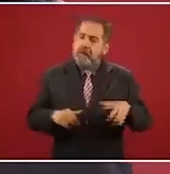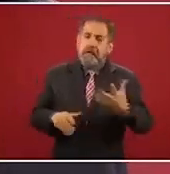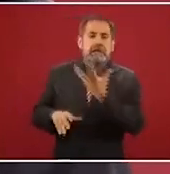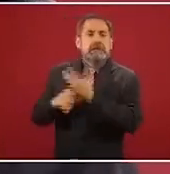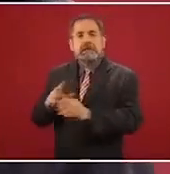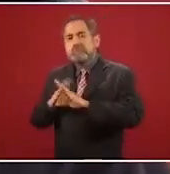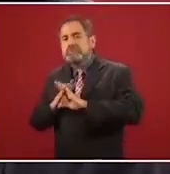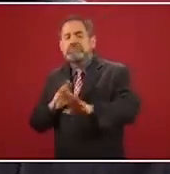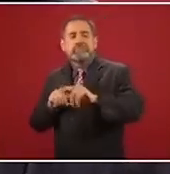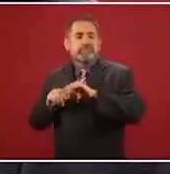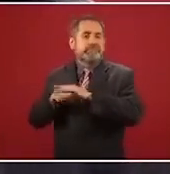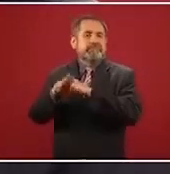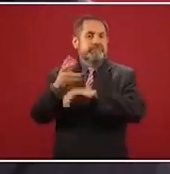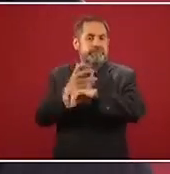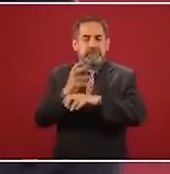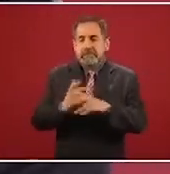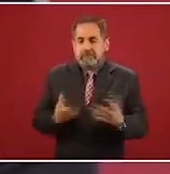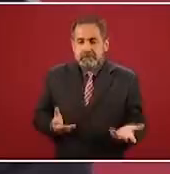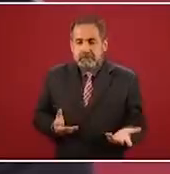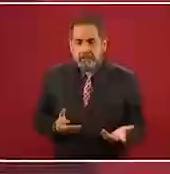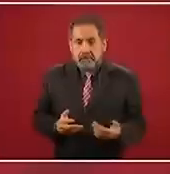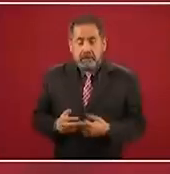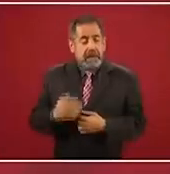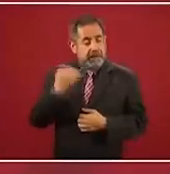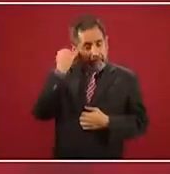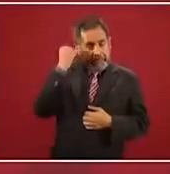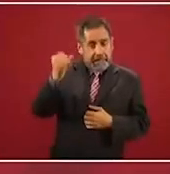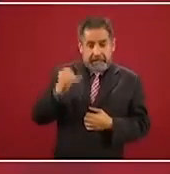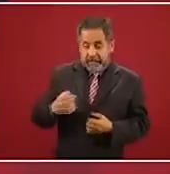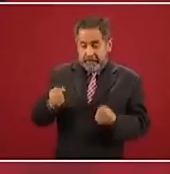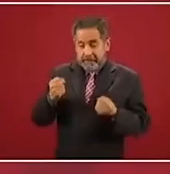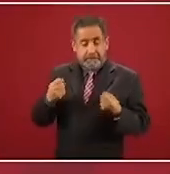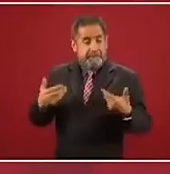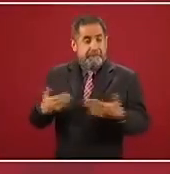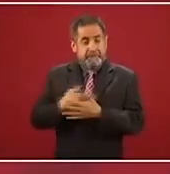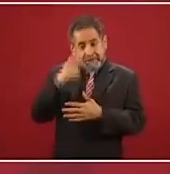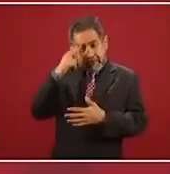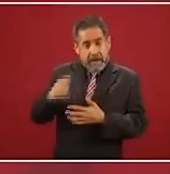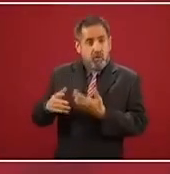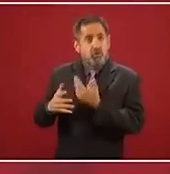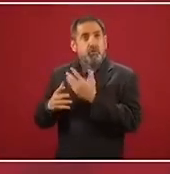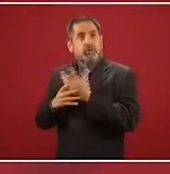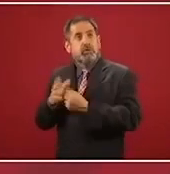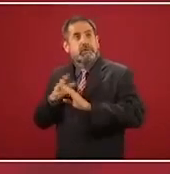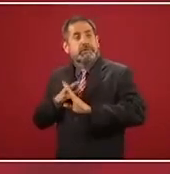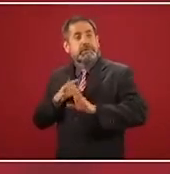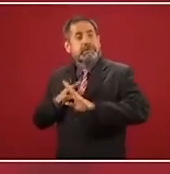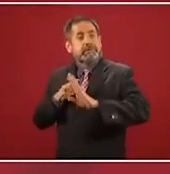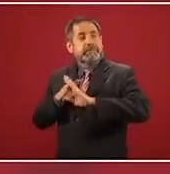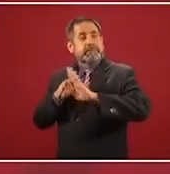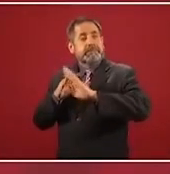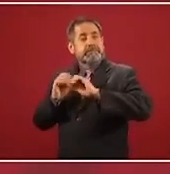si no hubiesen salido millones de mexicanos a buscarse la vida,